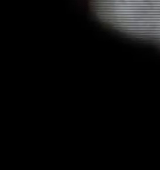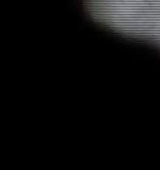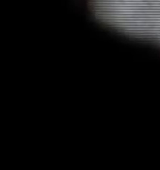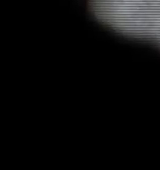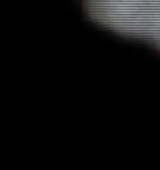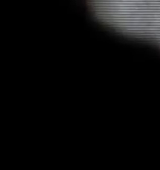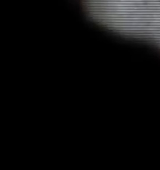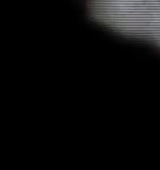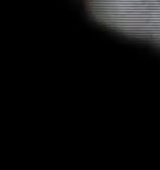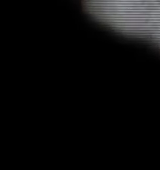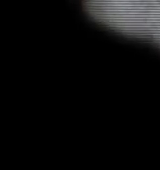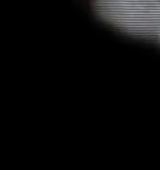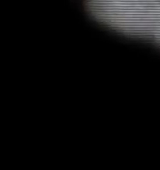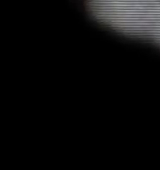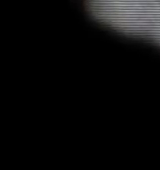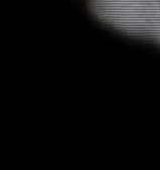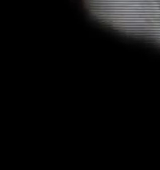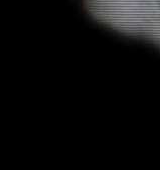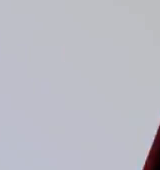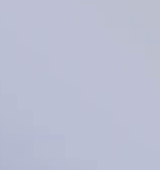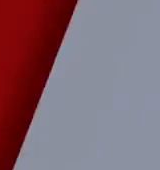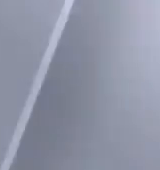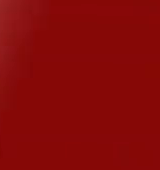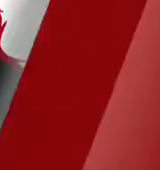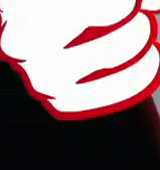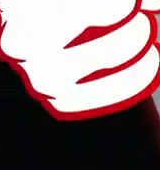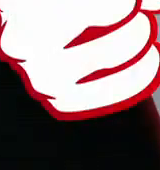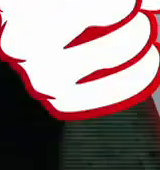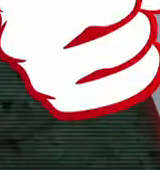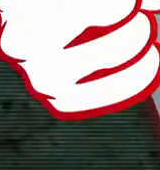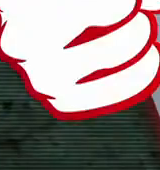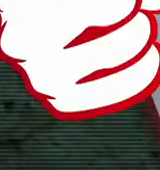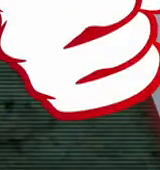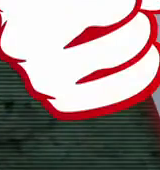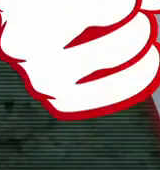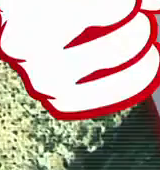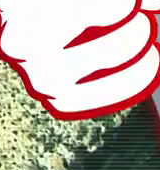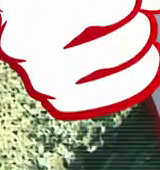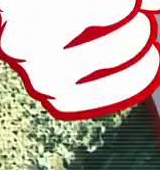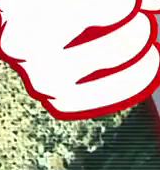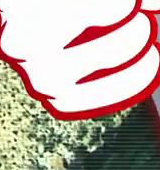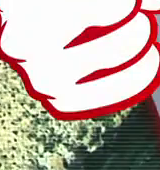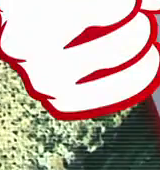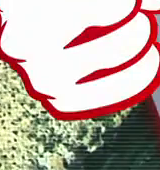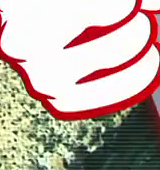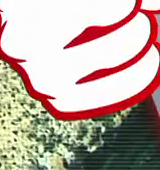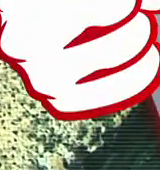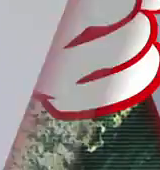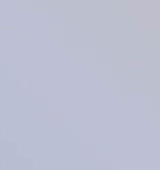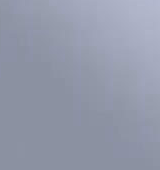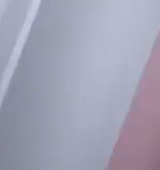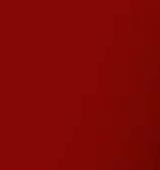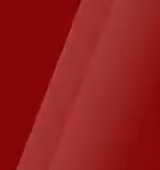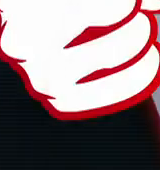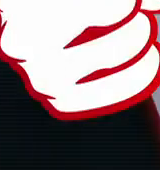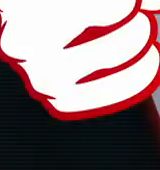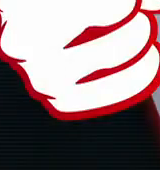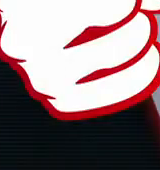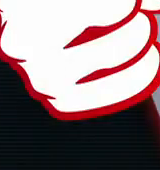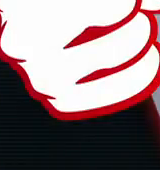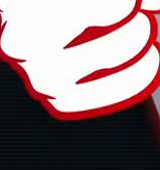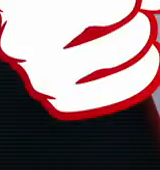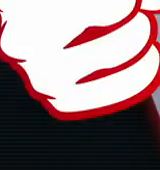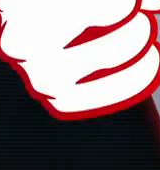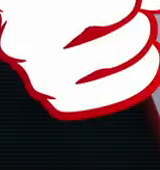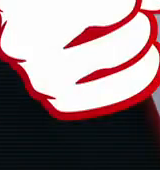Hoy, en A Quien Corresponde. La enfermedad de mi niña, hace un año me la diagnostican con síndrome nefrótico.